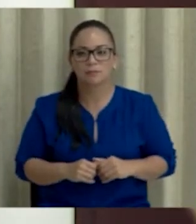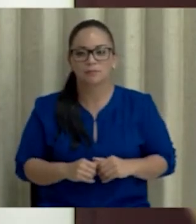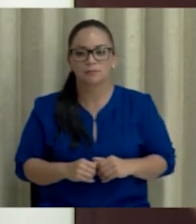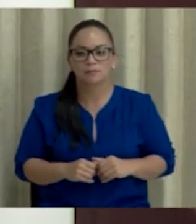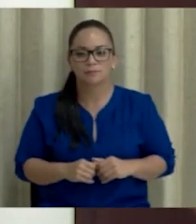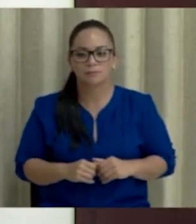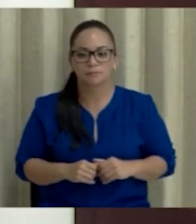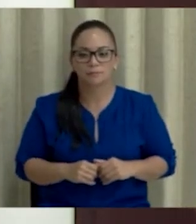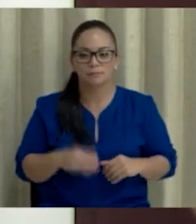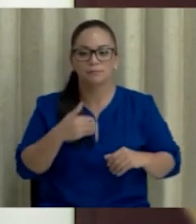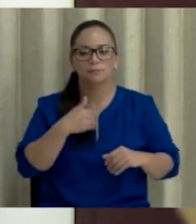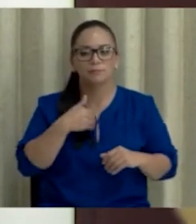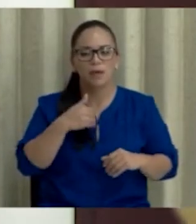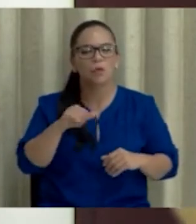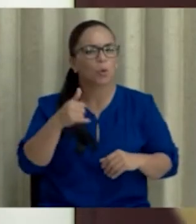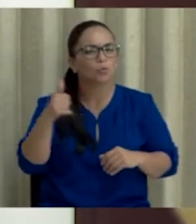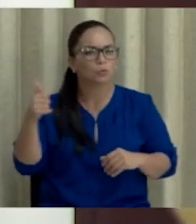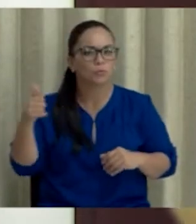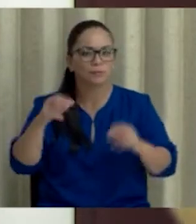Y otros temas